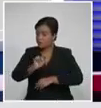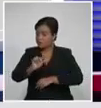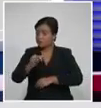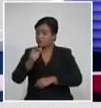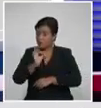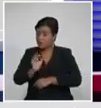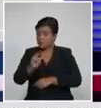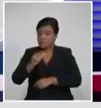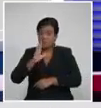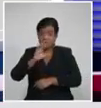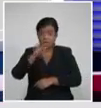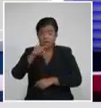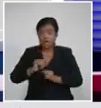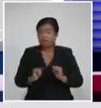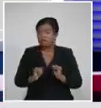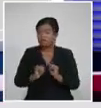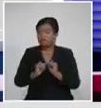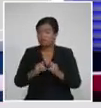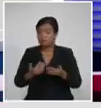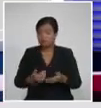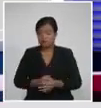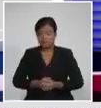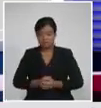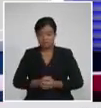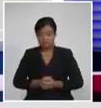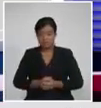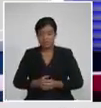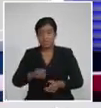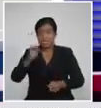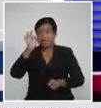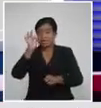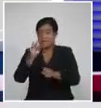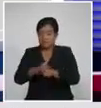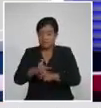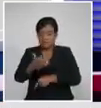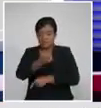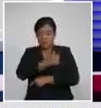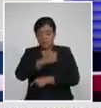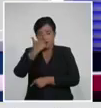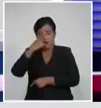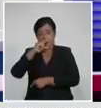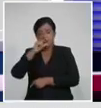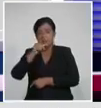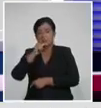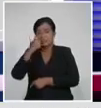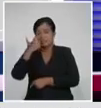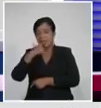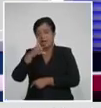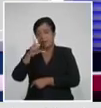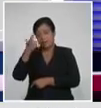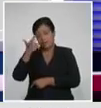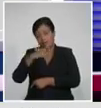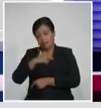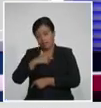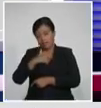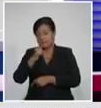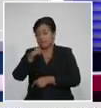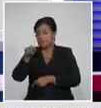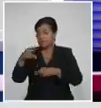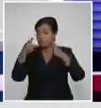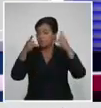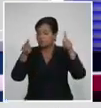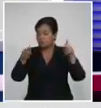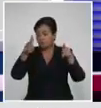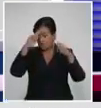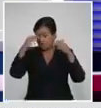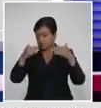hoy es noticia el inicio de la intervención del candidato vacunal Abdala para profesionales de la salud y también